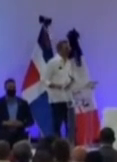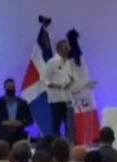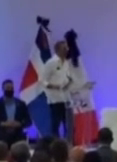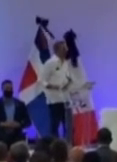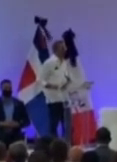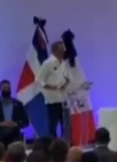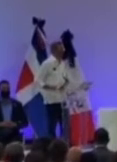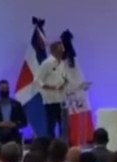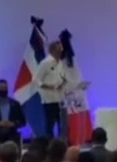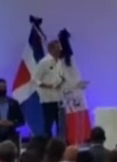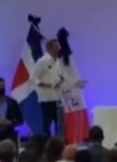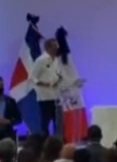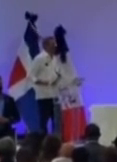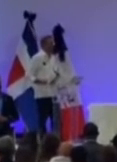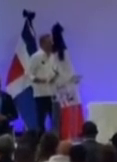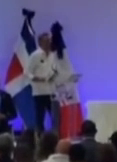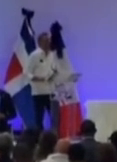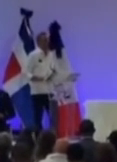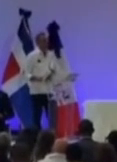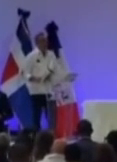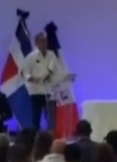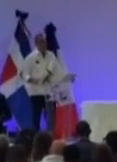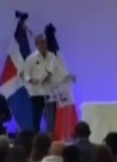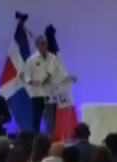viruta igual hay gente muriendo